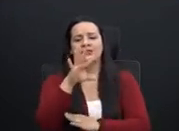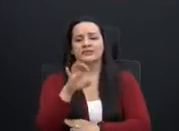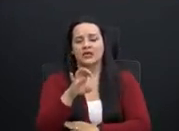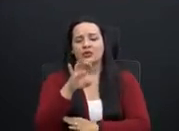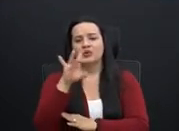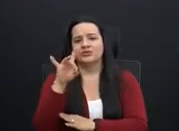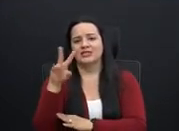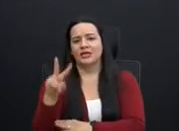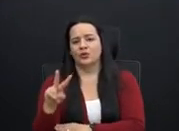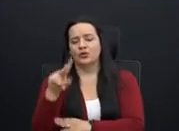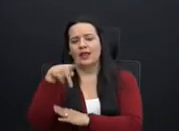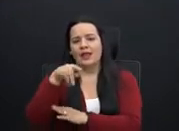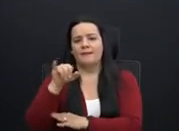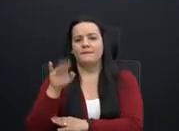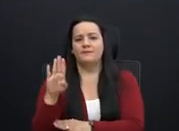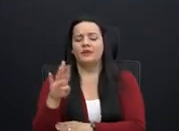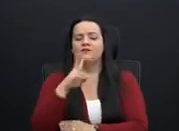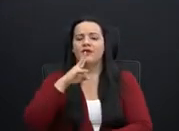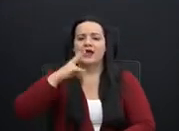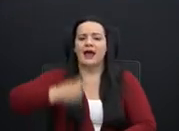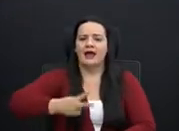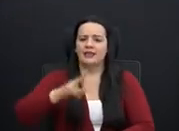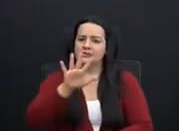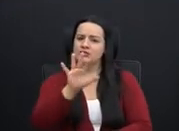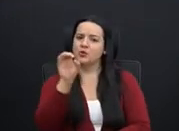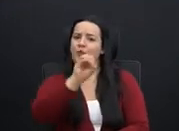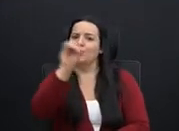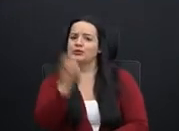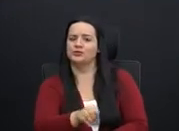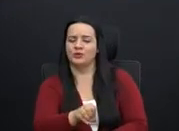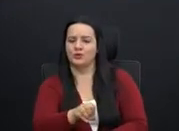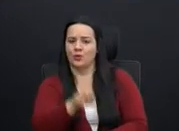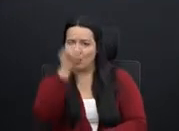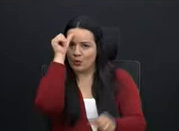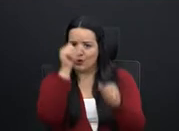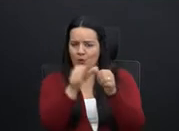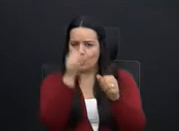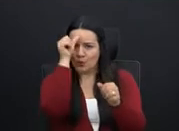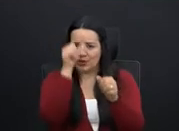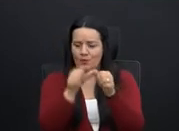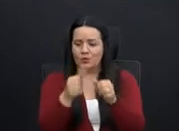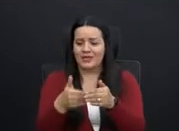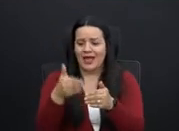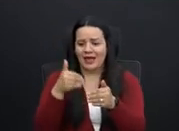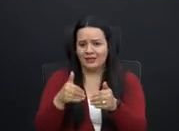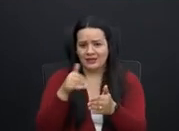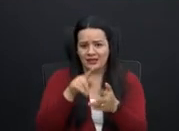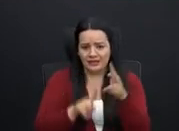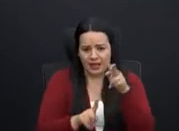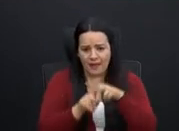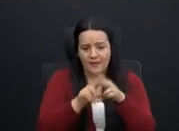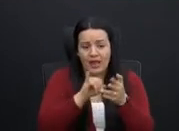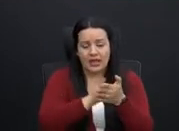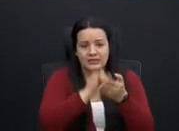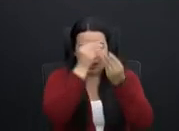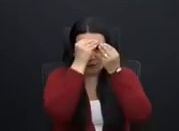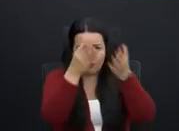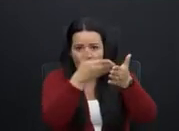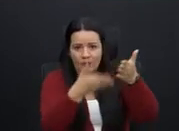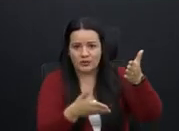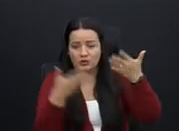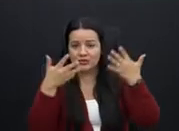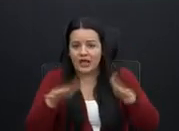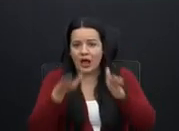del PIB real del 5%. Además, recordemos que antes de tener estos números ya la Contraloría